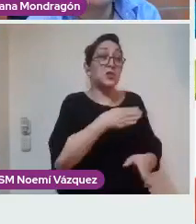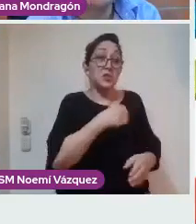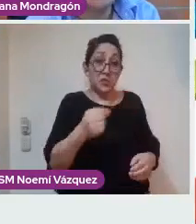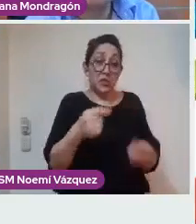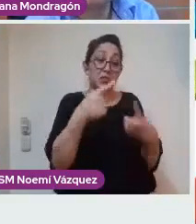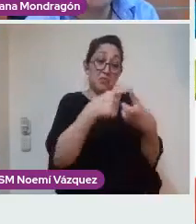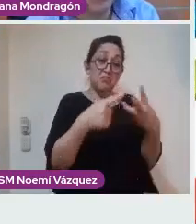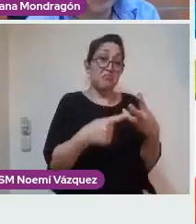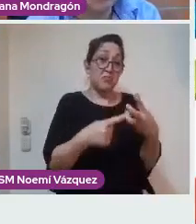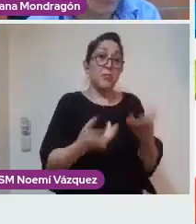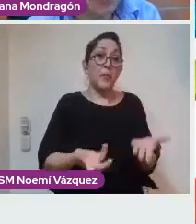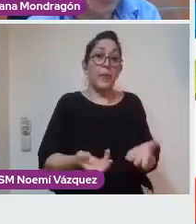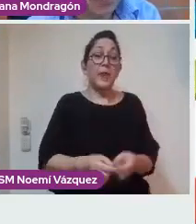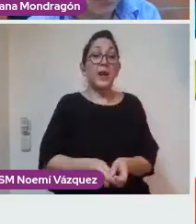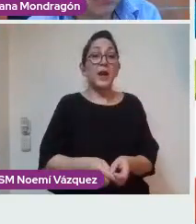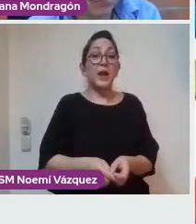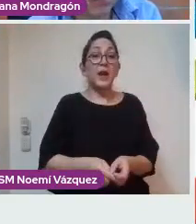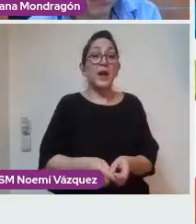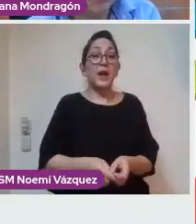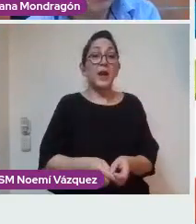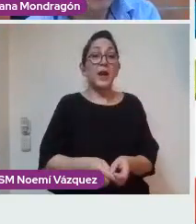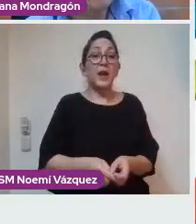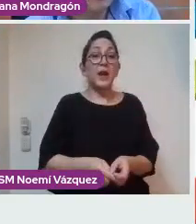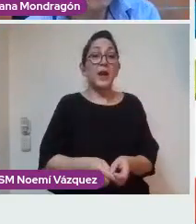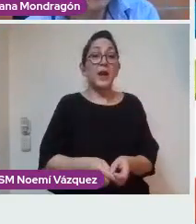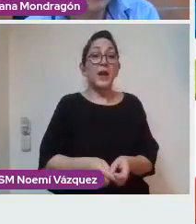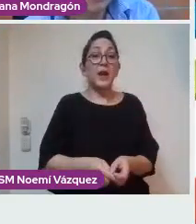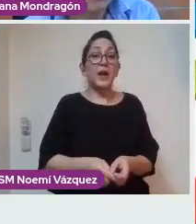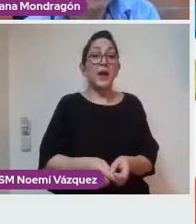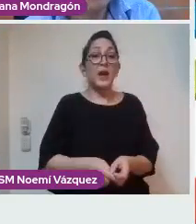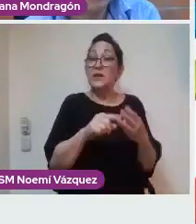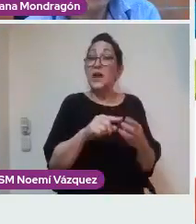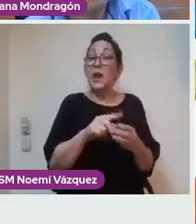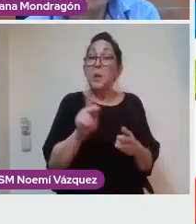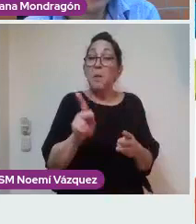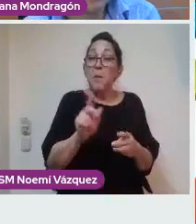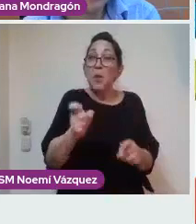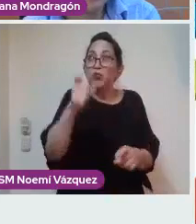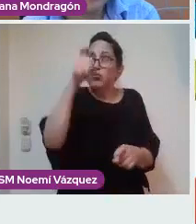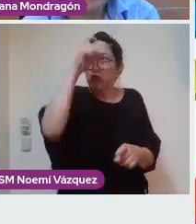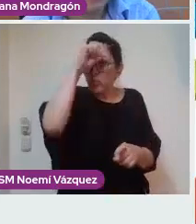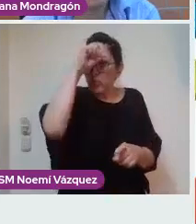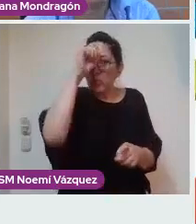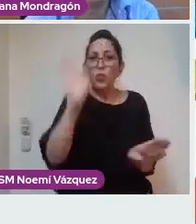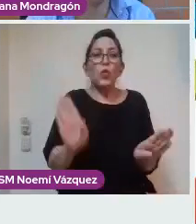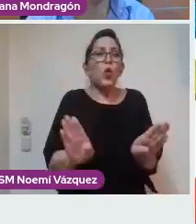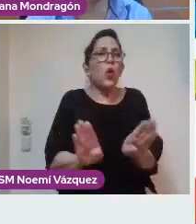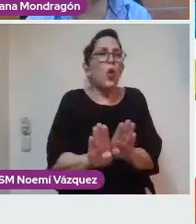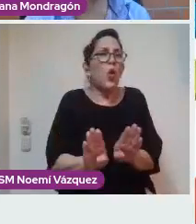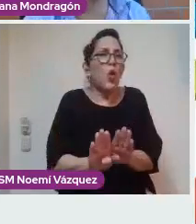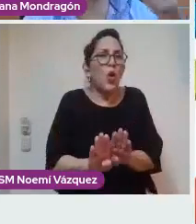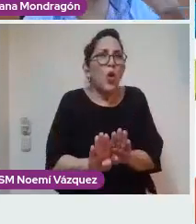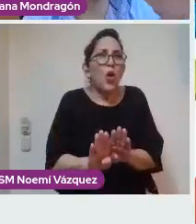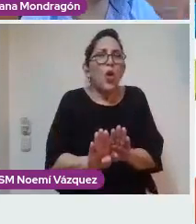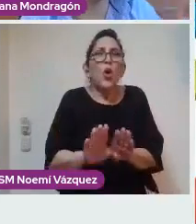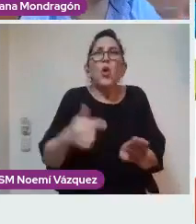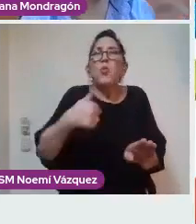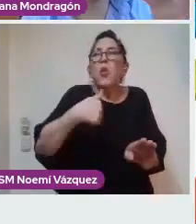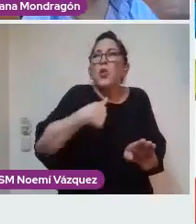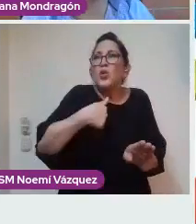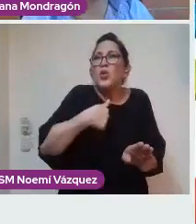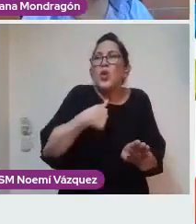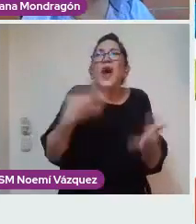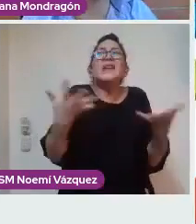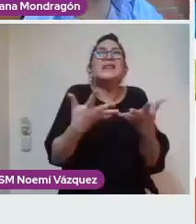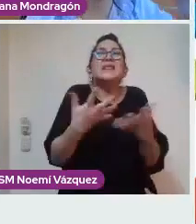La tercera pregunta que nos tenemos que hacer es cómo impacta esto en mi actitud ante el trabajo en equipo. Es decir, mi percepción,